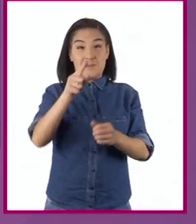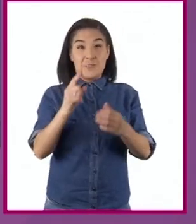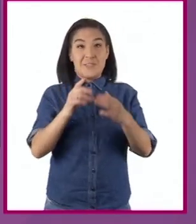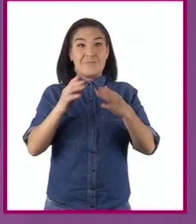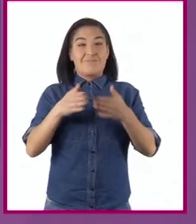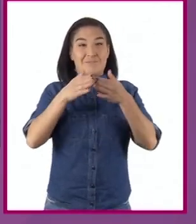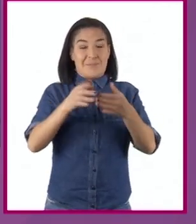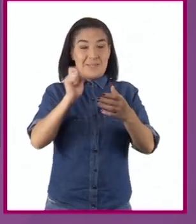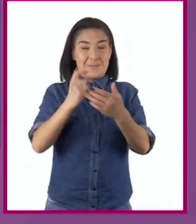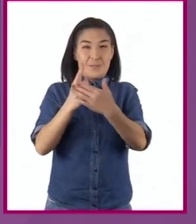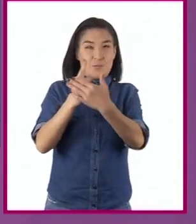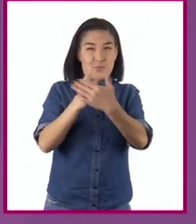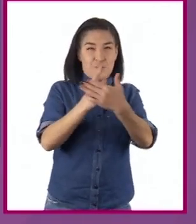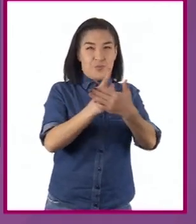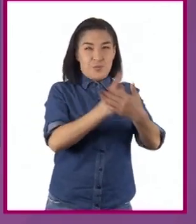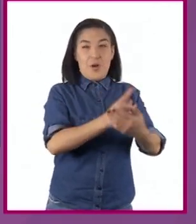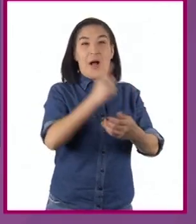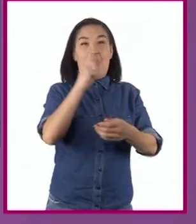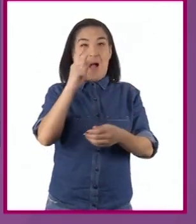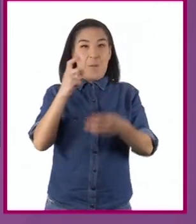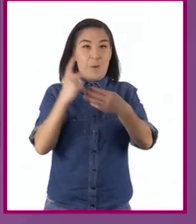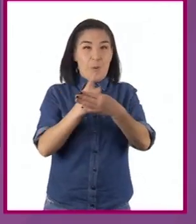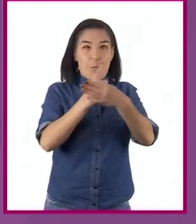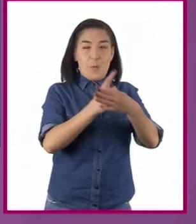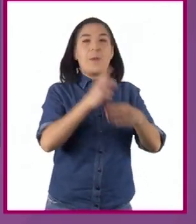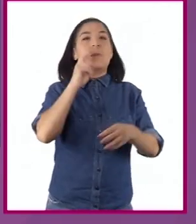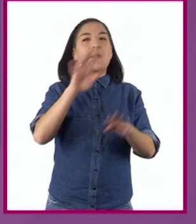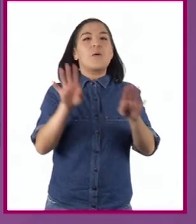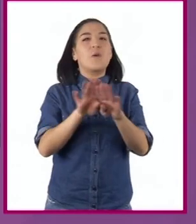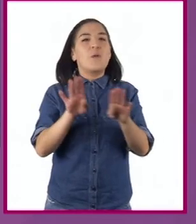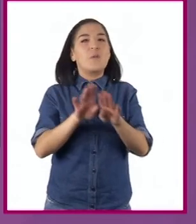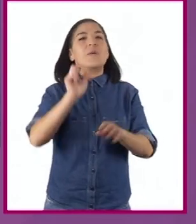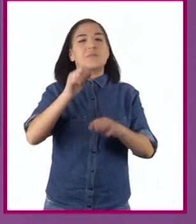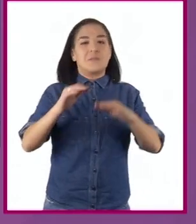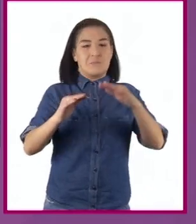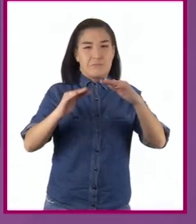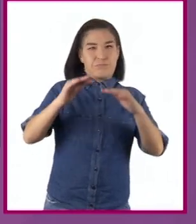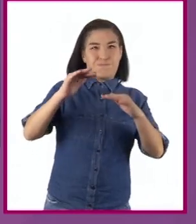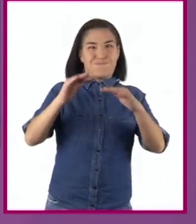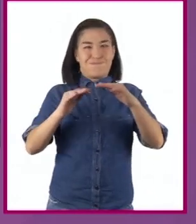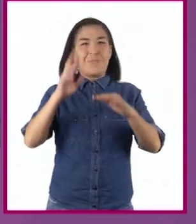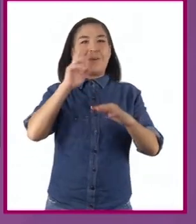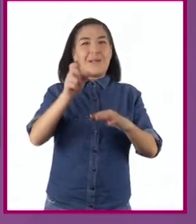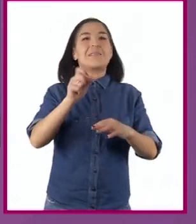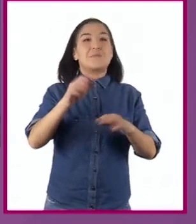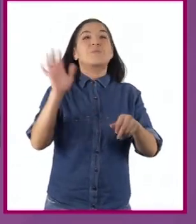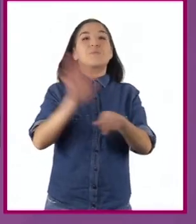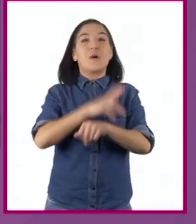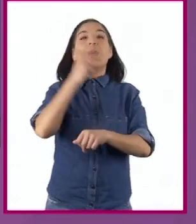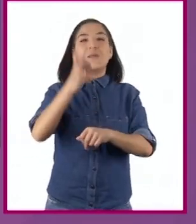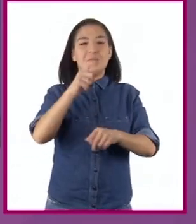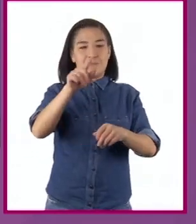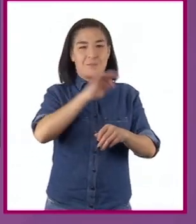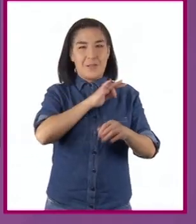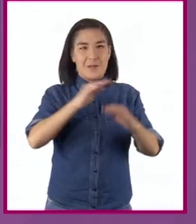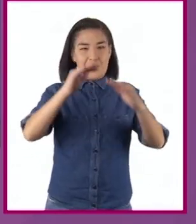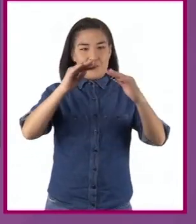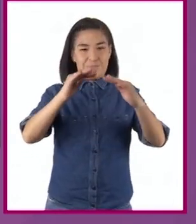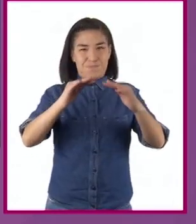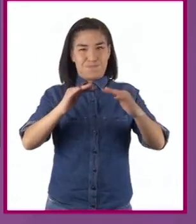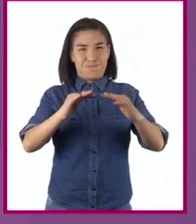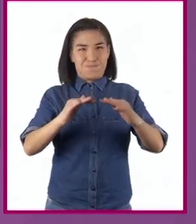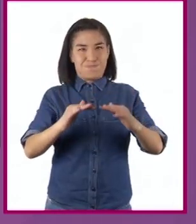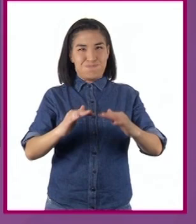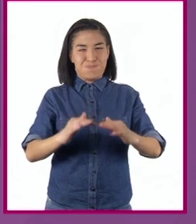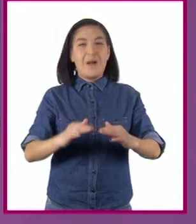fuerza hacia abajo de magnitud mayor a la fuerza de flotación que produce el agua sobre él. Por eso se puede sumergir. En el momento